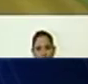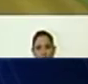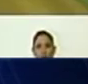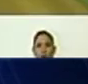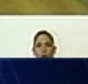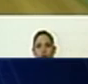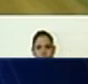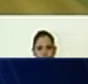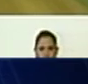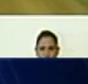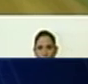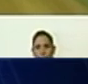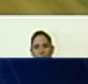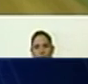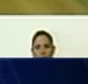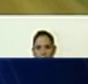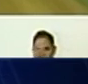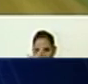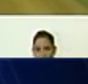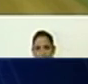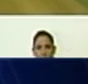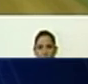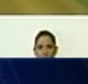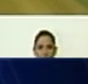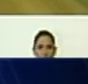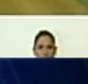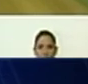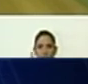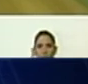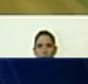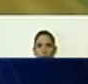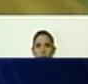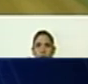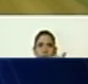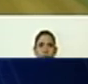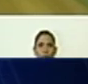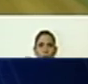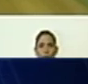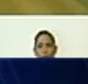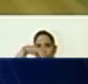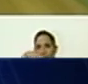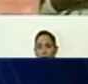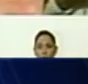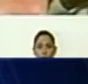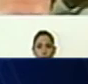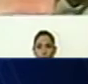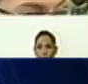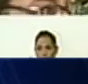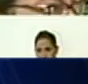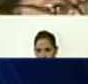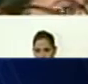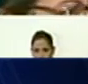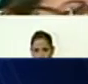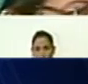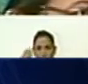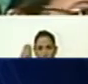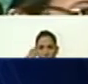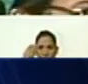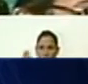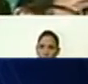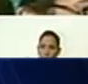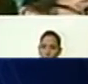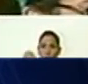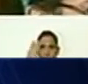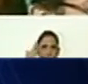por el 23 de febrero, por el 30 de abril y el fallido golpe de Estado que solo ellos creyeron en su imaginación y con